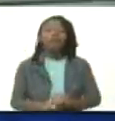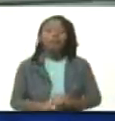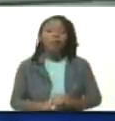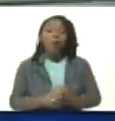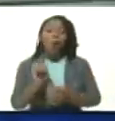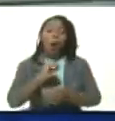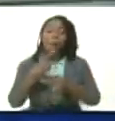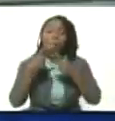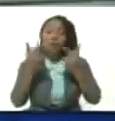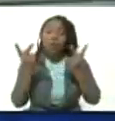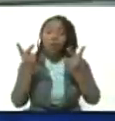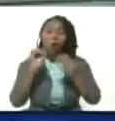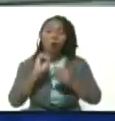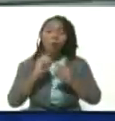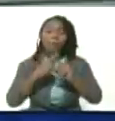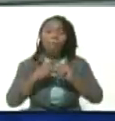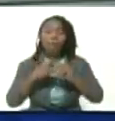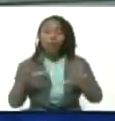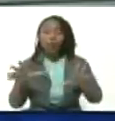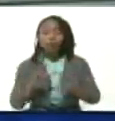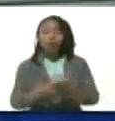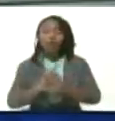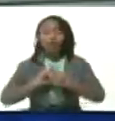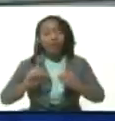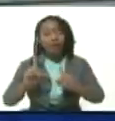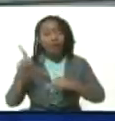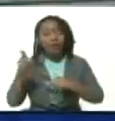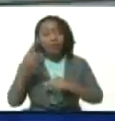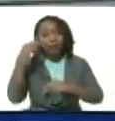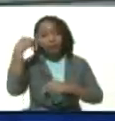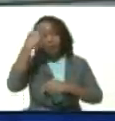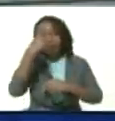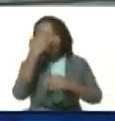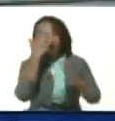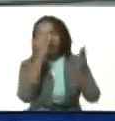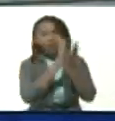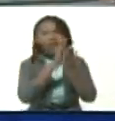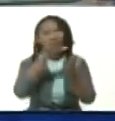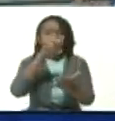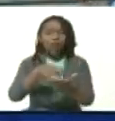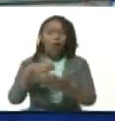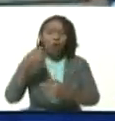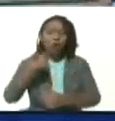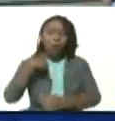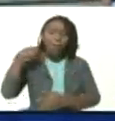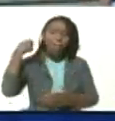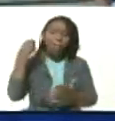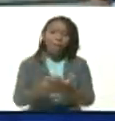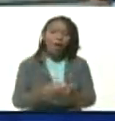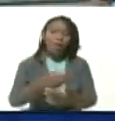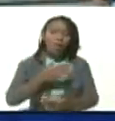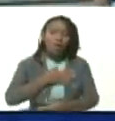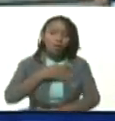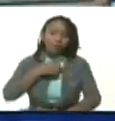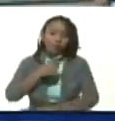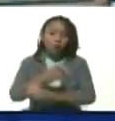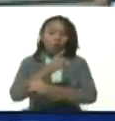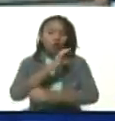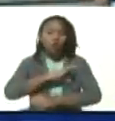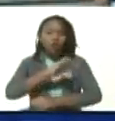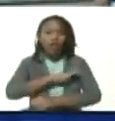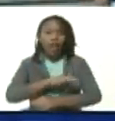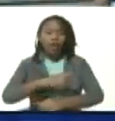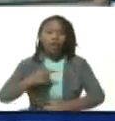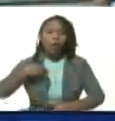público, o mixto, tiene que verse la cara frente al Estado y decir: aquí pago mi obligación social,